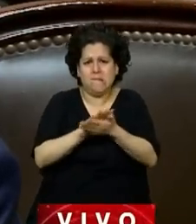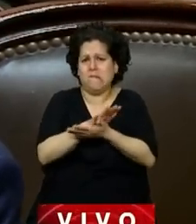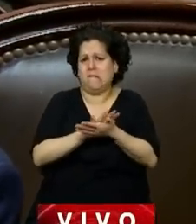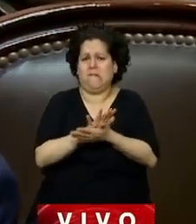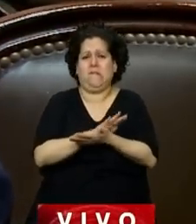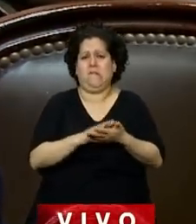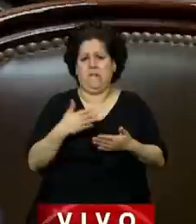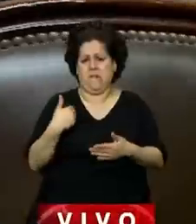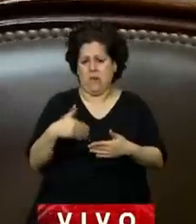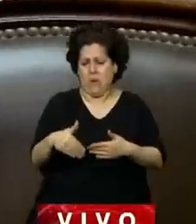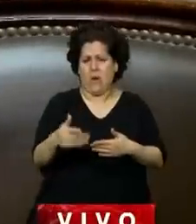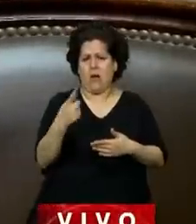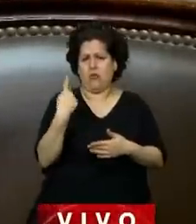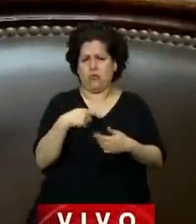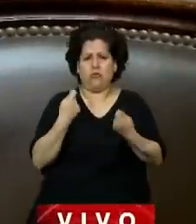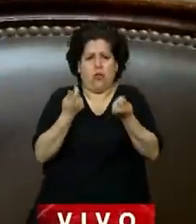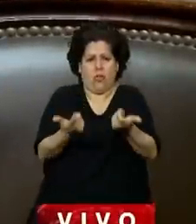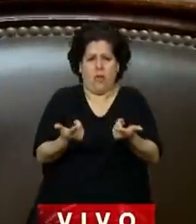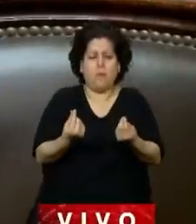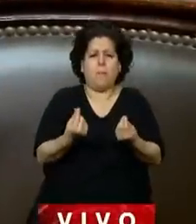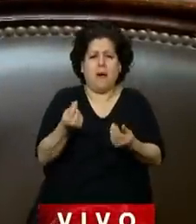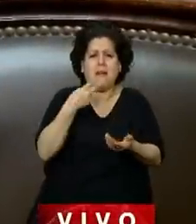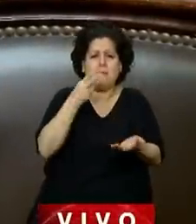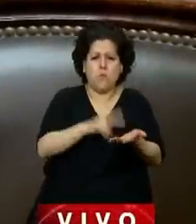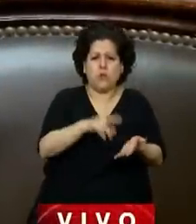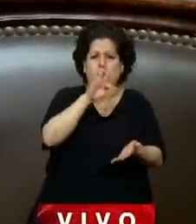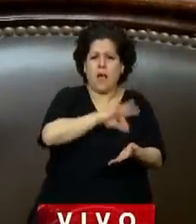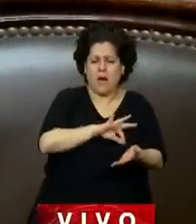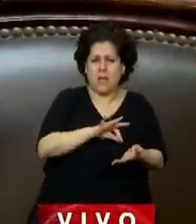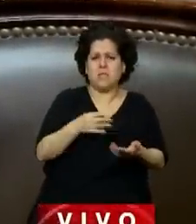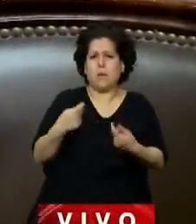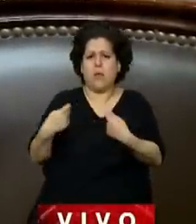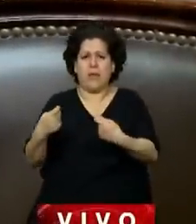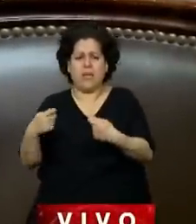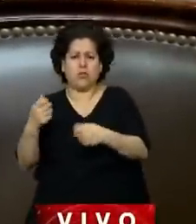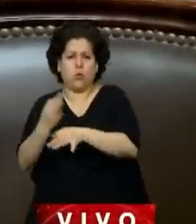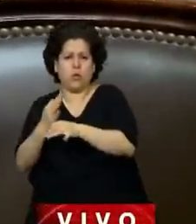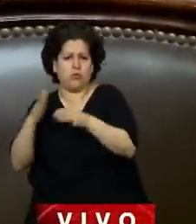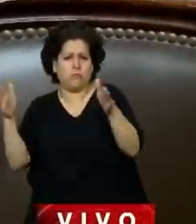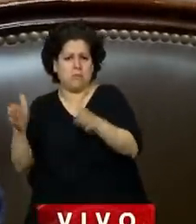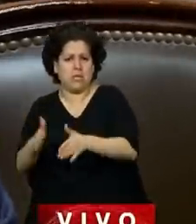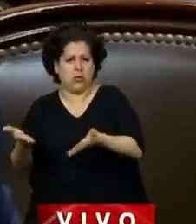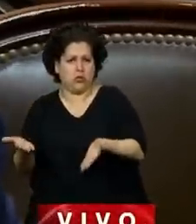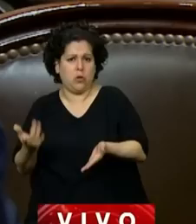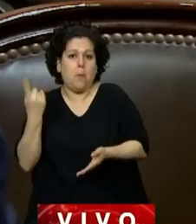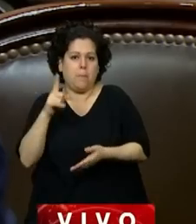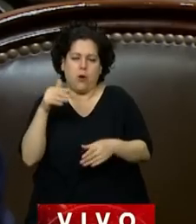del impuesto de las ganancias sus gastos en educación. pero no les vamos a